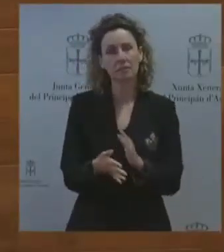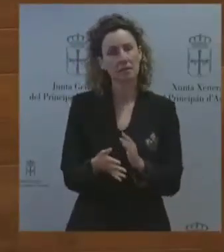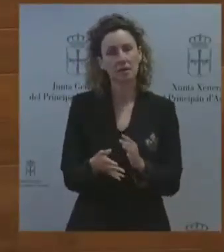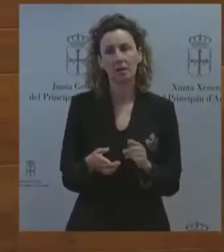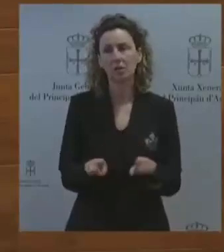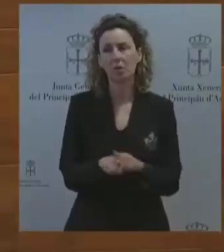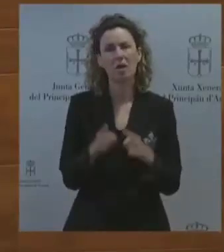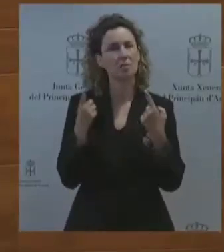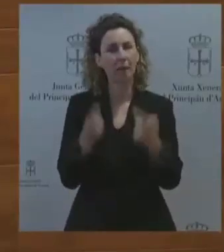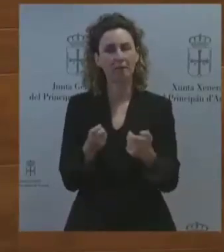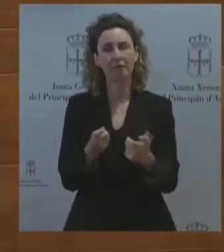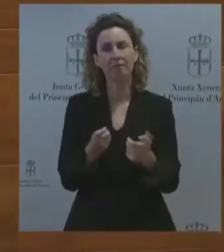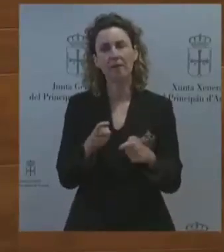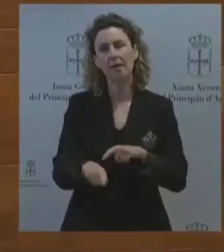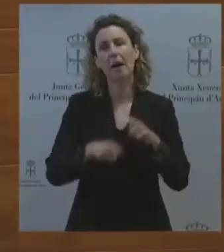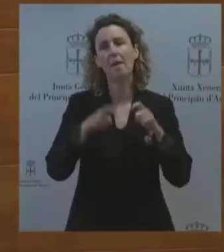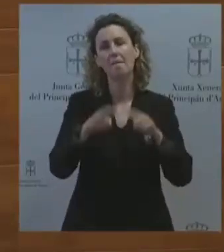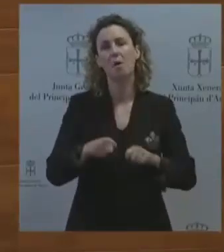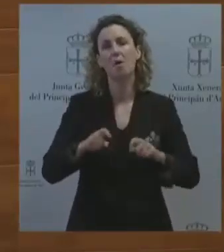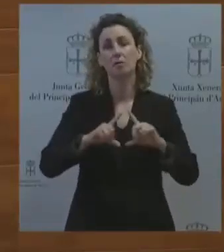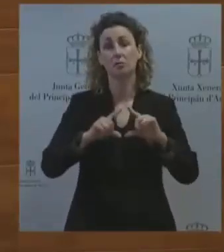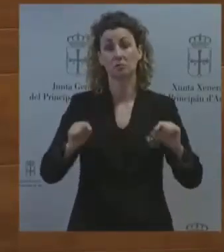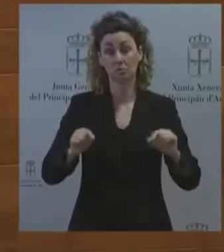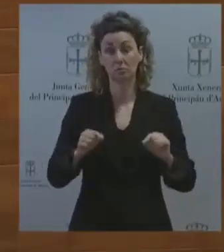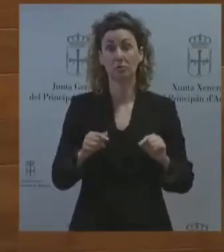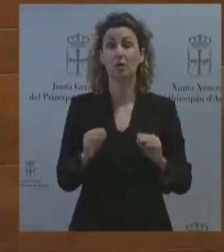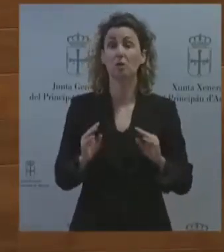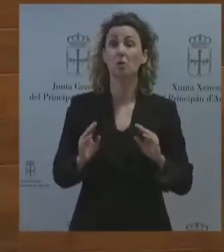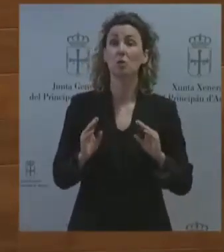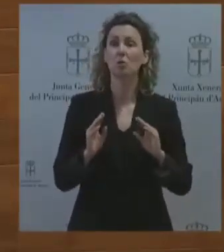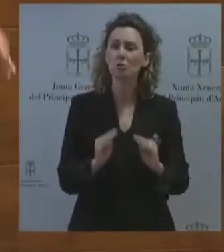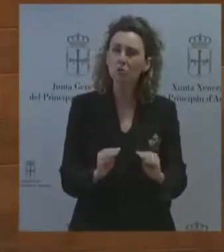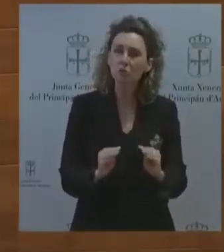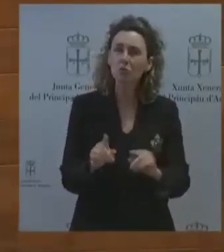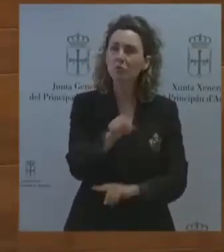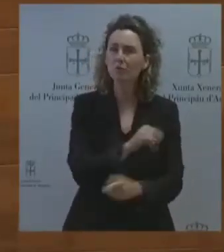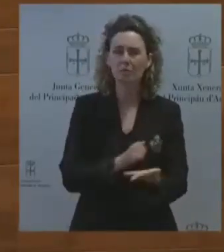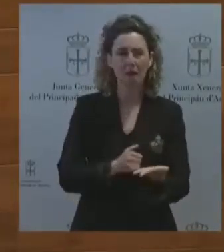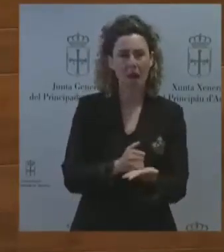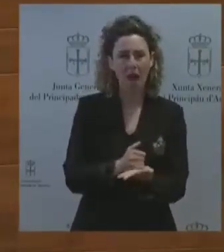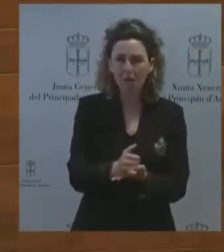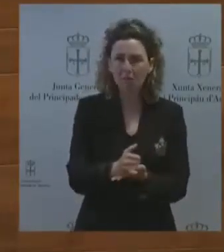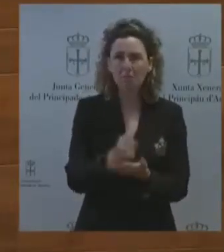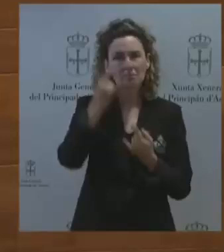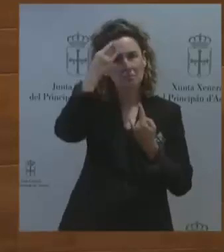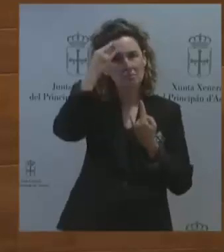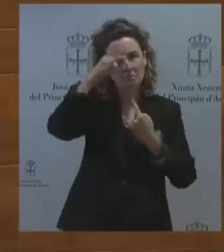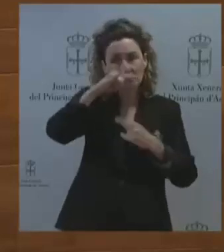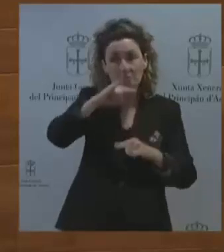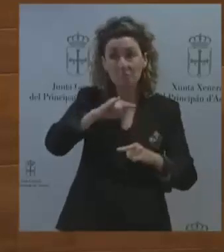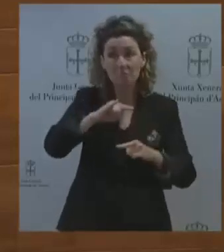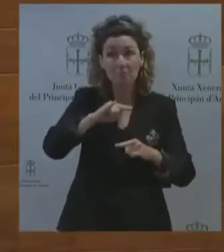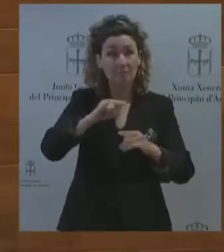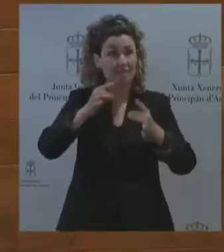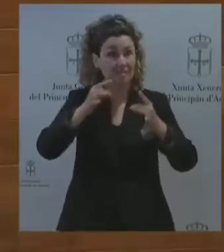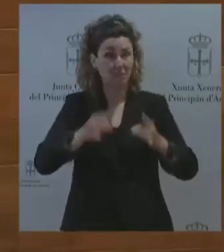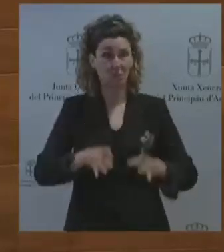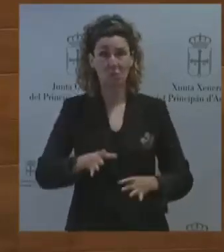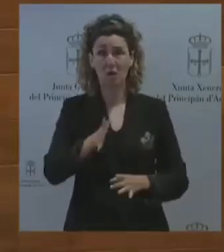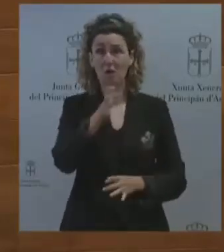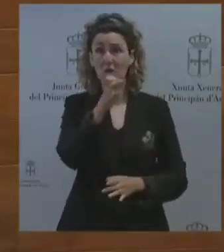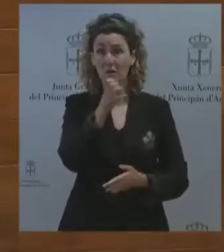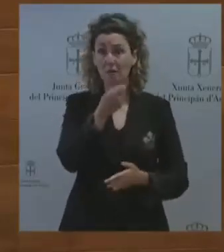a ustedes, las explotaciones agrarias asturianas son las menos rentables de toda España. Un informe del Ministerio sitúa la renta